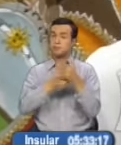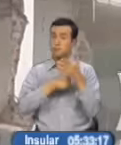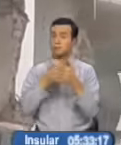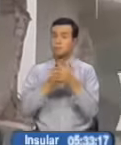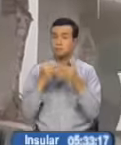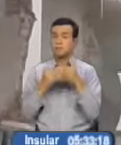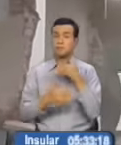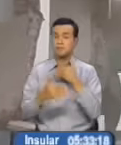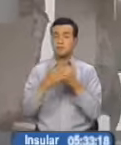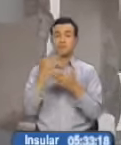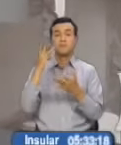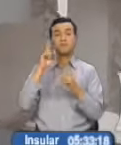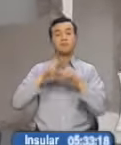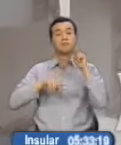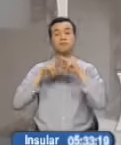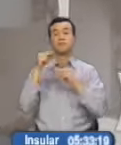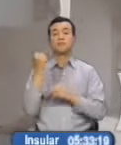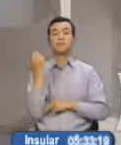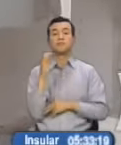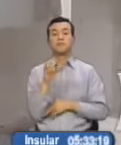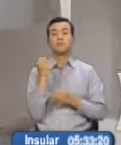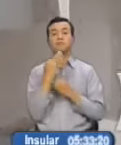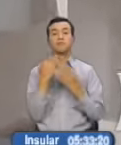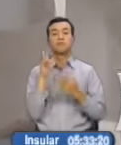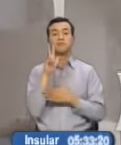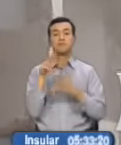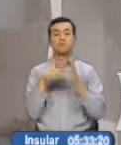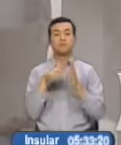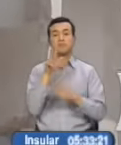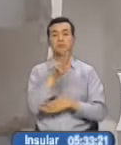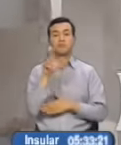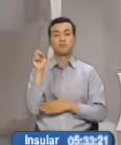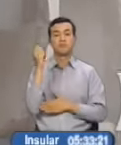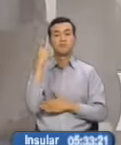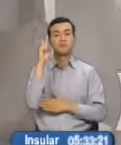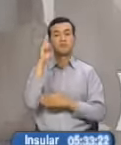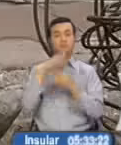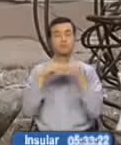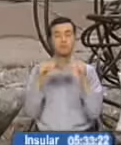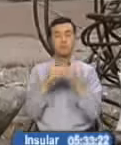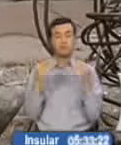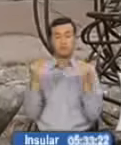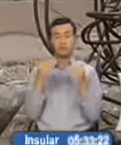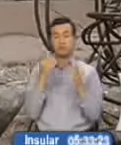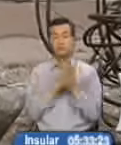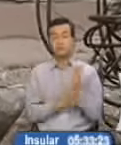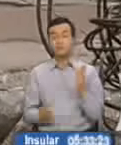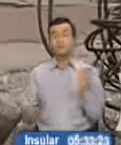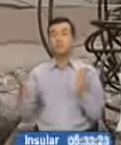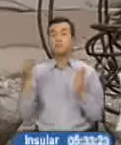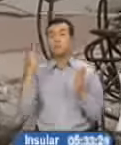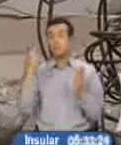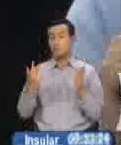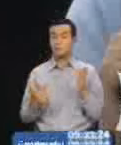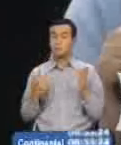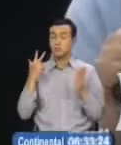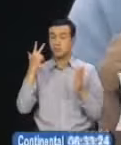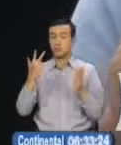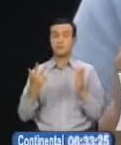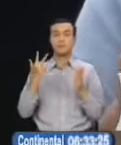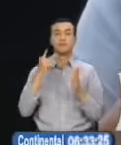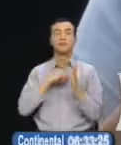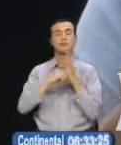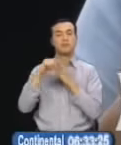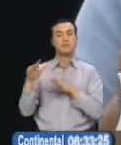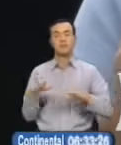implica. La reconstrucción tendrá un costo que supera los 3.300 millones de dólares y demorará por lo menos 3 años. Según el